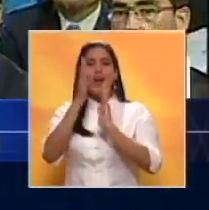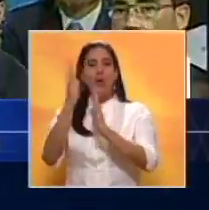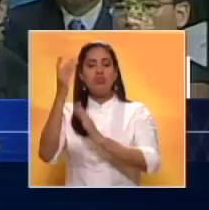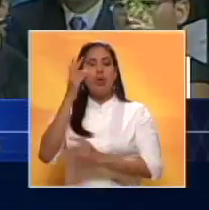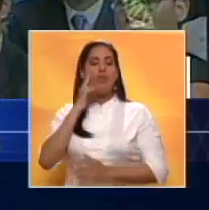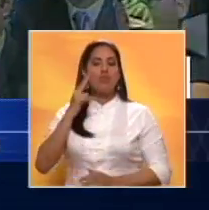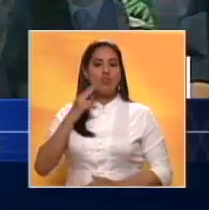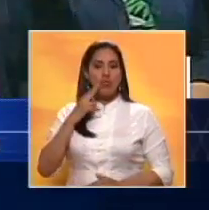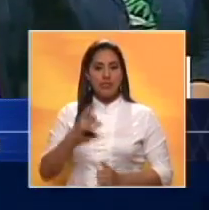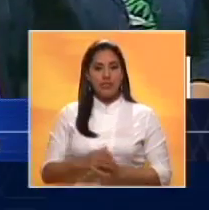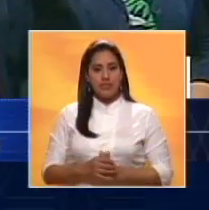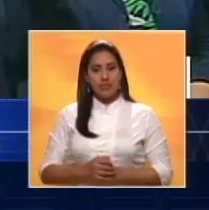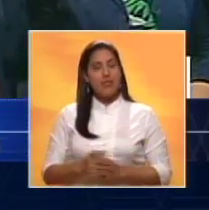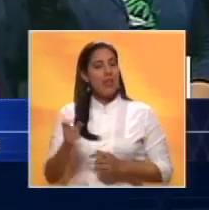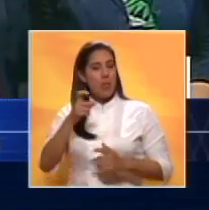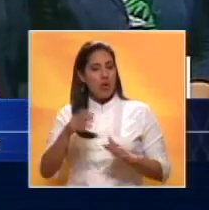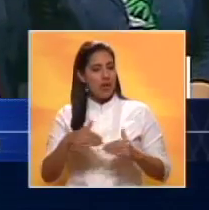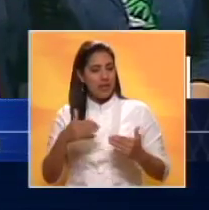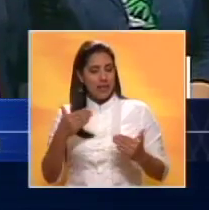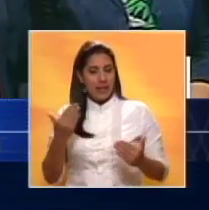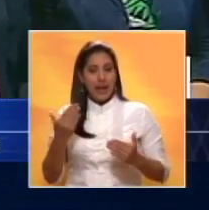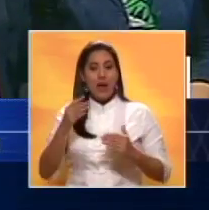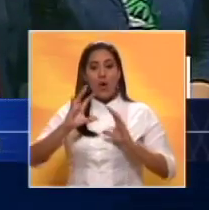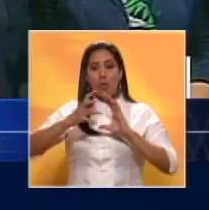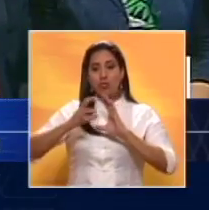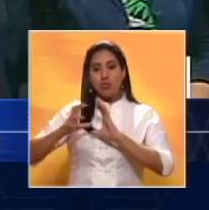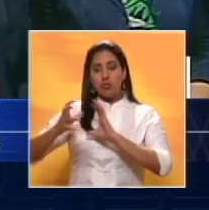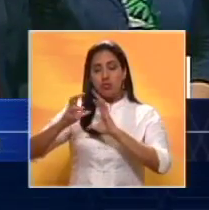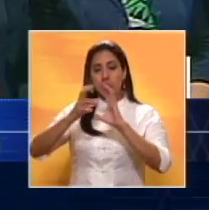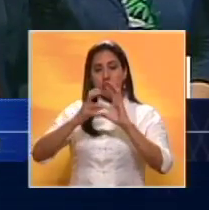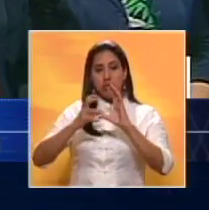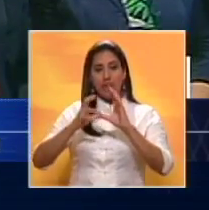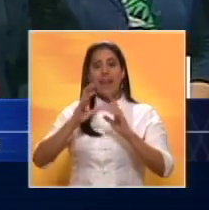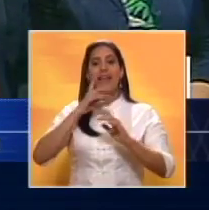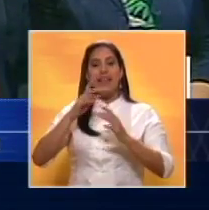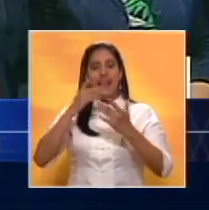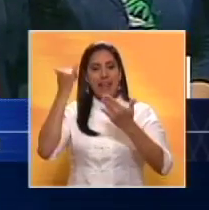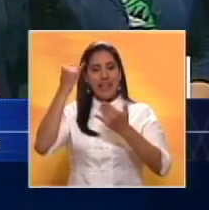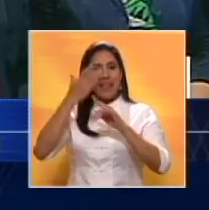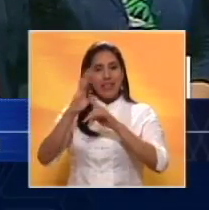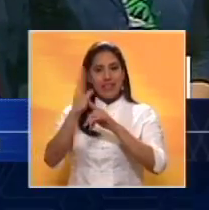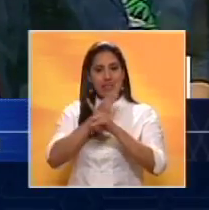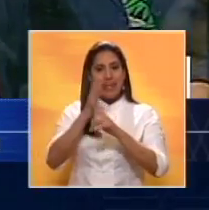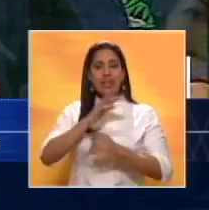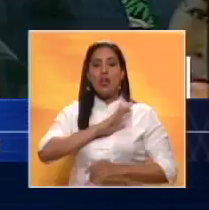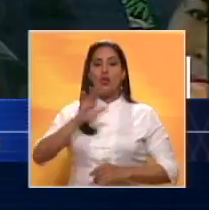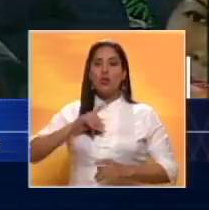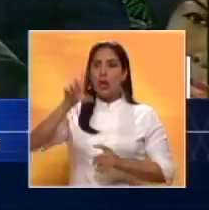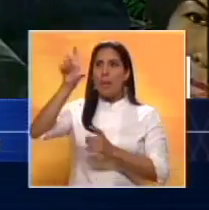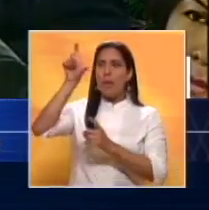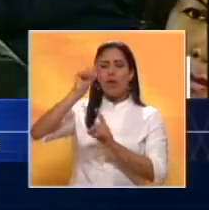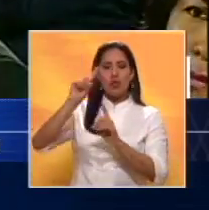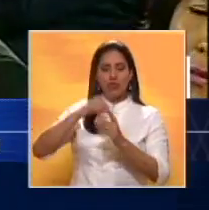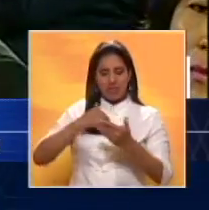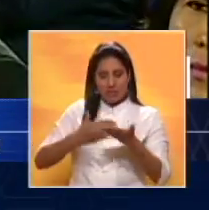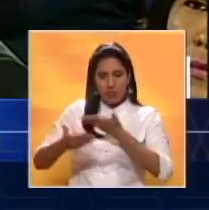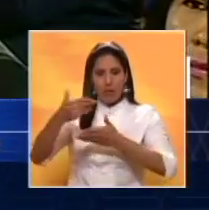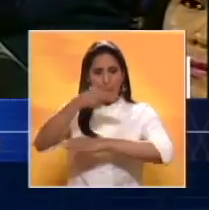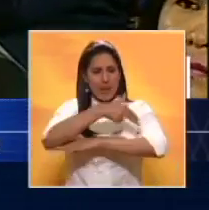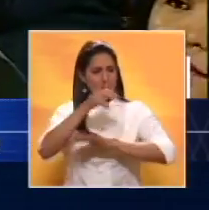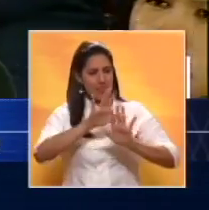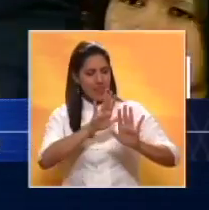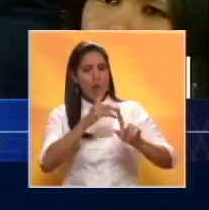bolivariana, que buscaba a través de los motores productivos diversificar nuestra dependencia de la renta